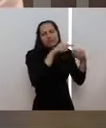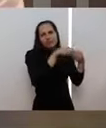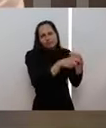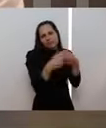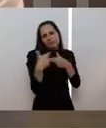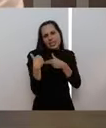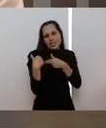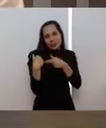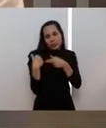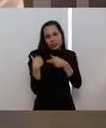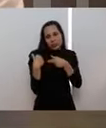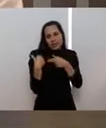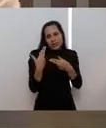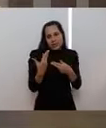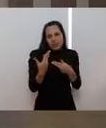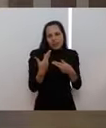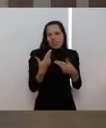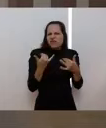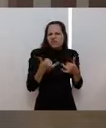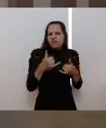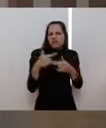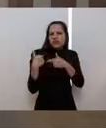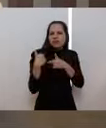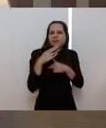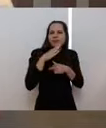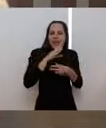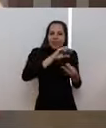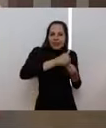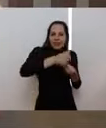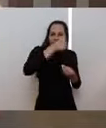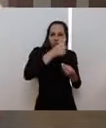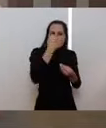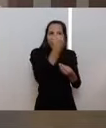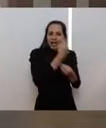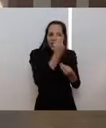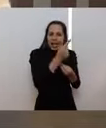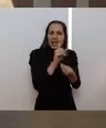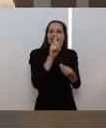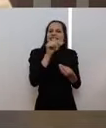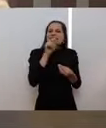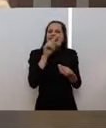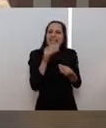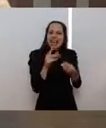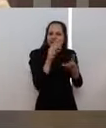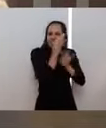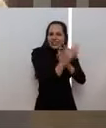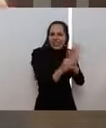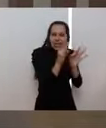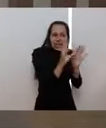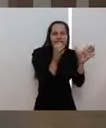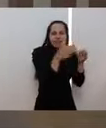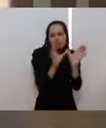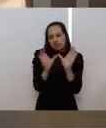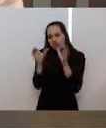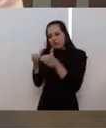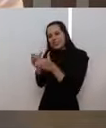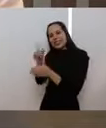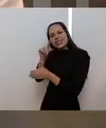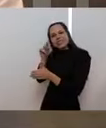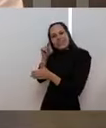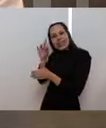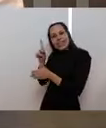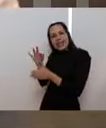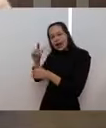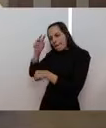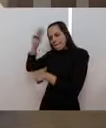responsabilidad está hoy en cabeza de la dirección general de sanidad y de sus establecimientos de sanya militar de las diferentes